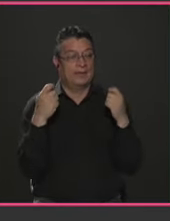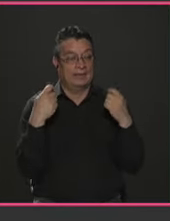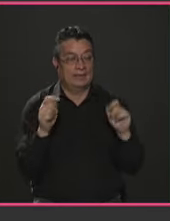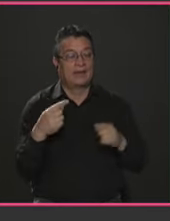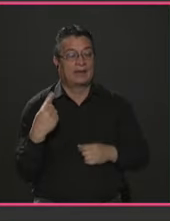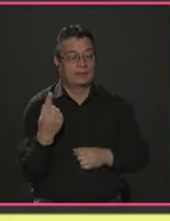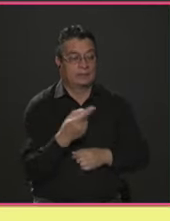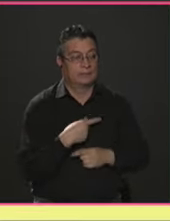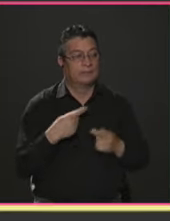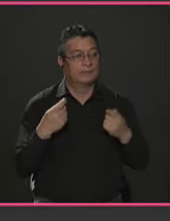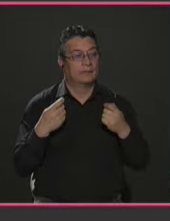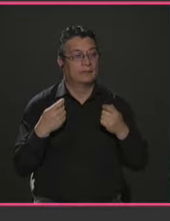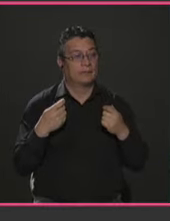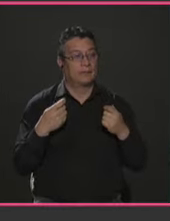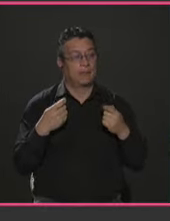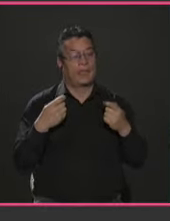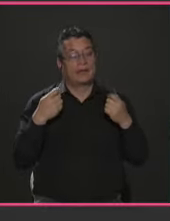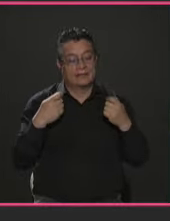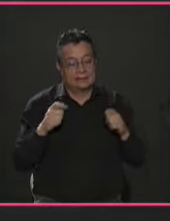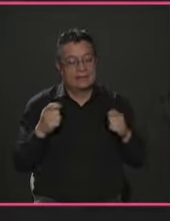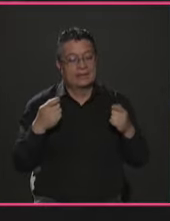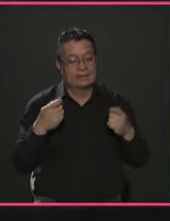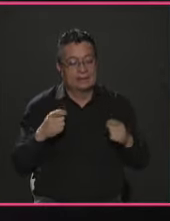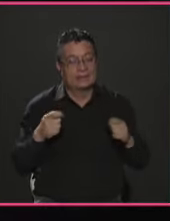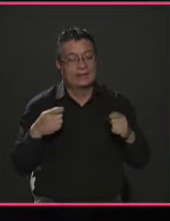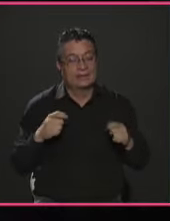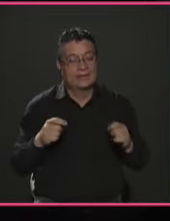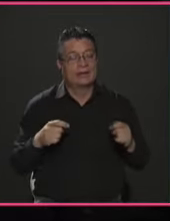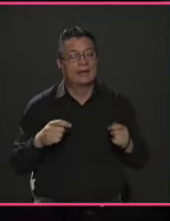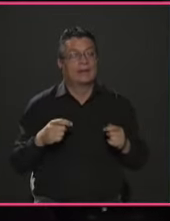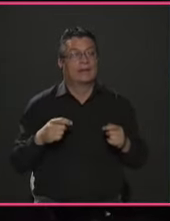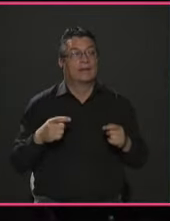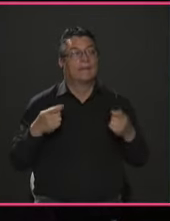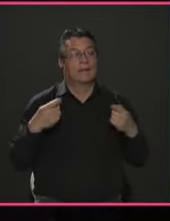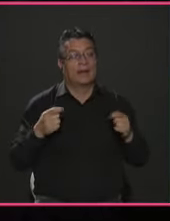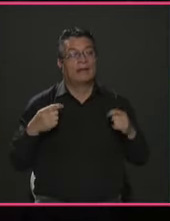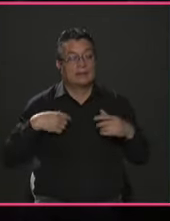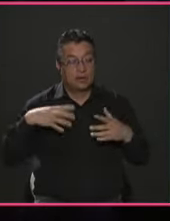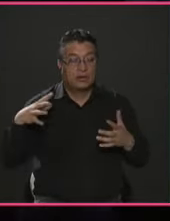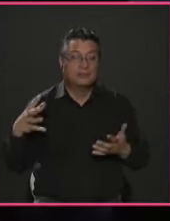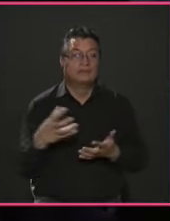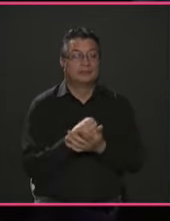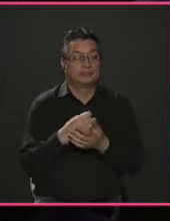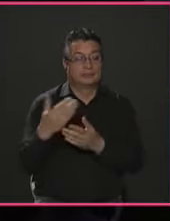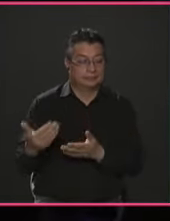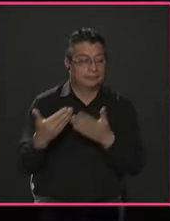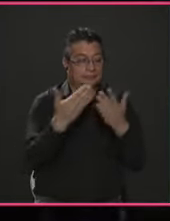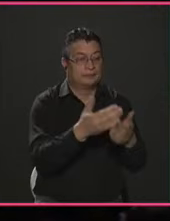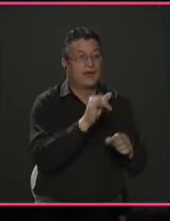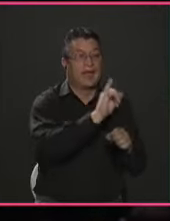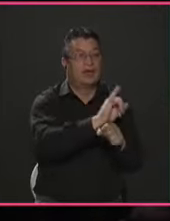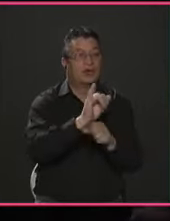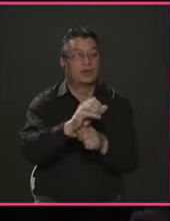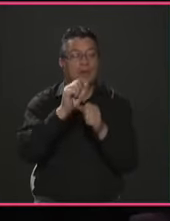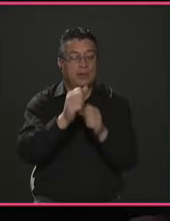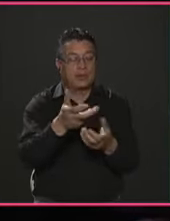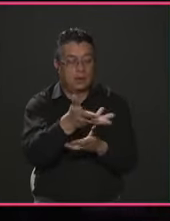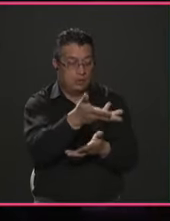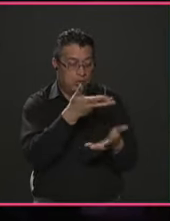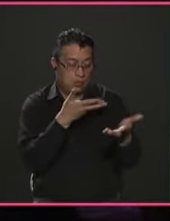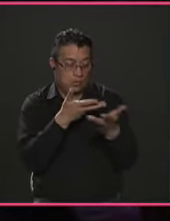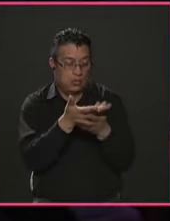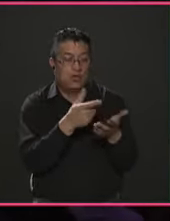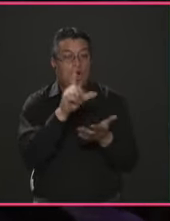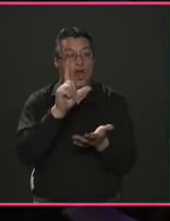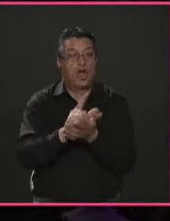e perdón y Tratamos de este de llevarlo a las instituciones para tener además una retroalimentación local